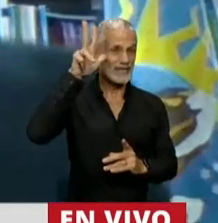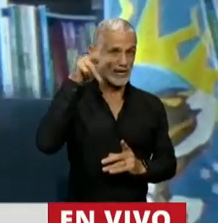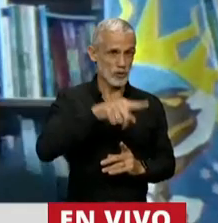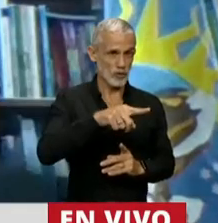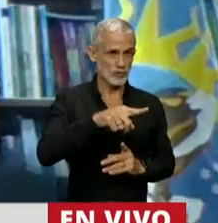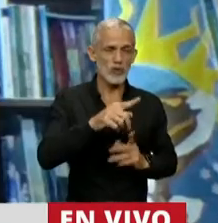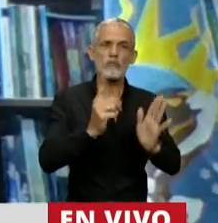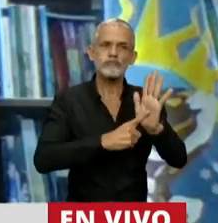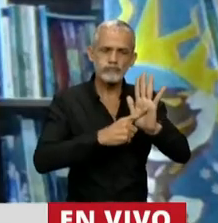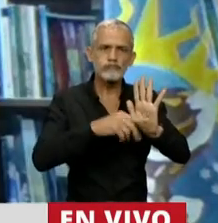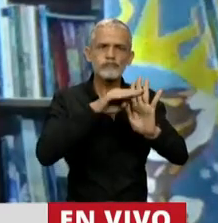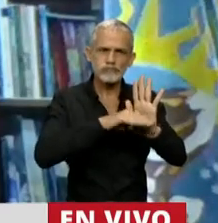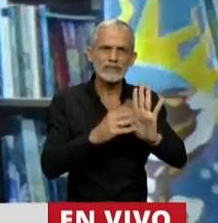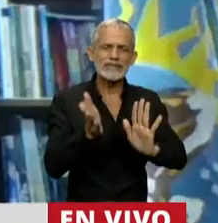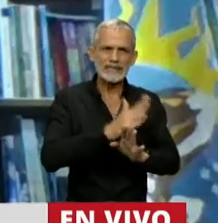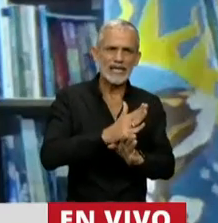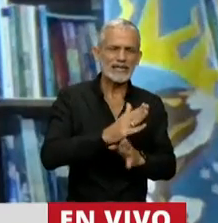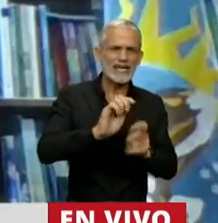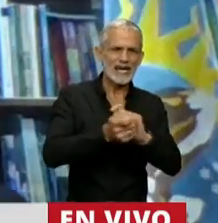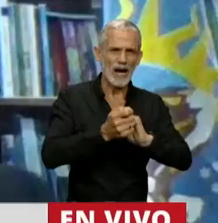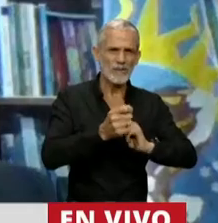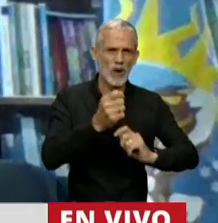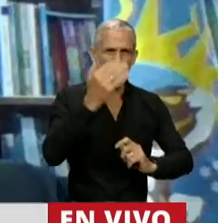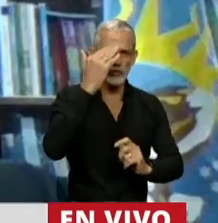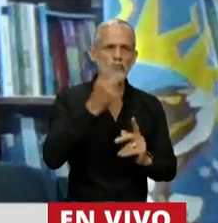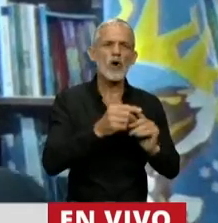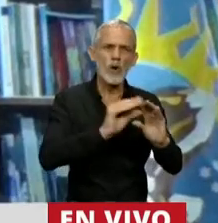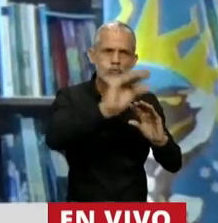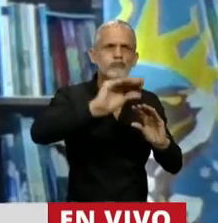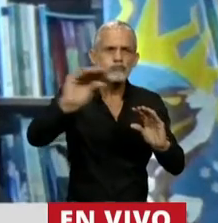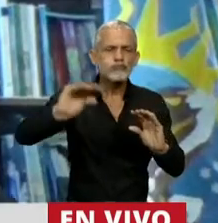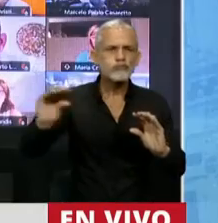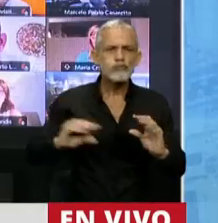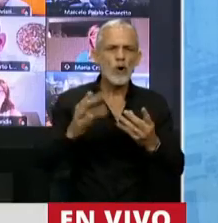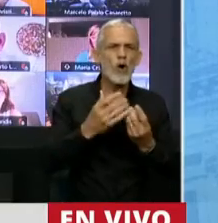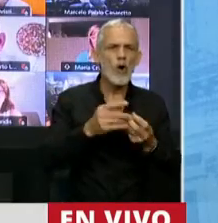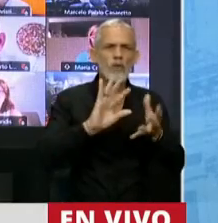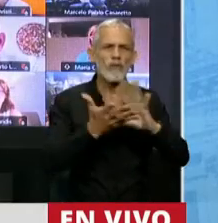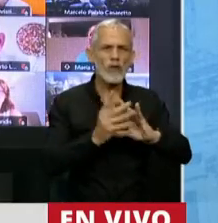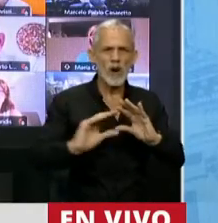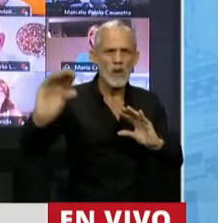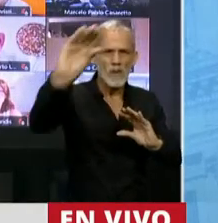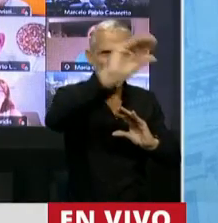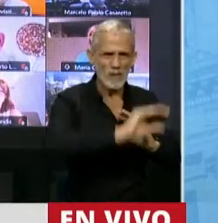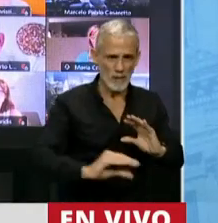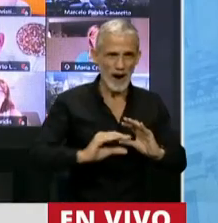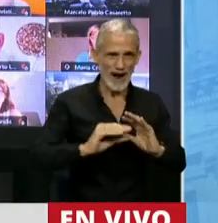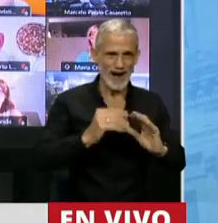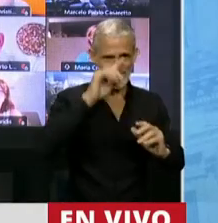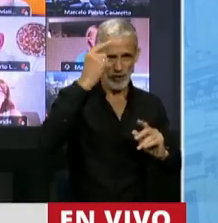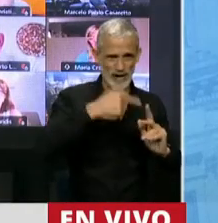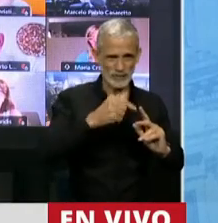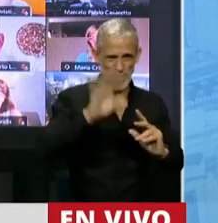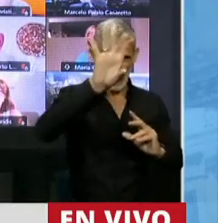que establecía ya previo a la reforma cómo era el reparto de coparticipación entre las provincias y el Estado